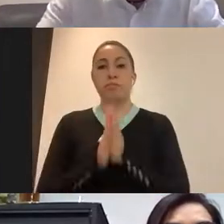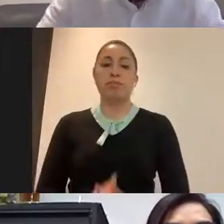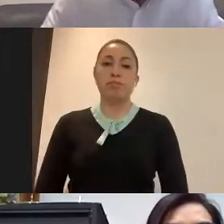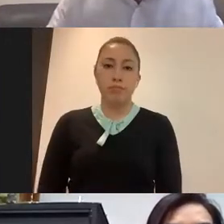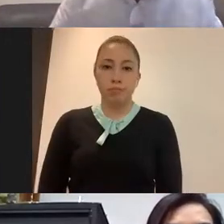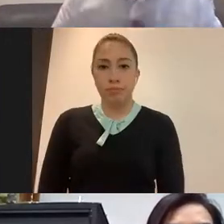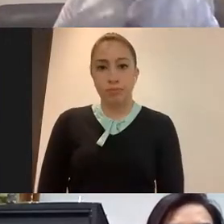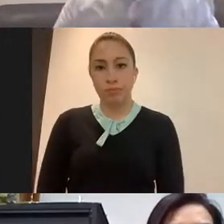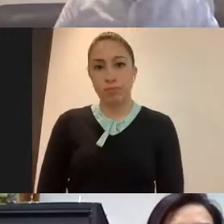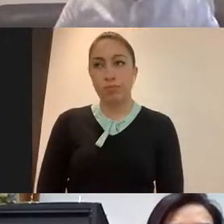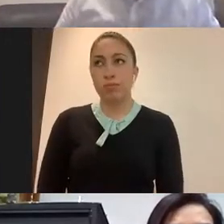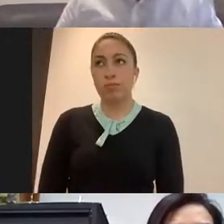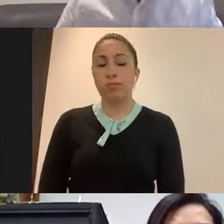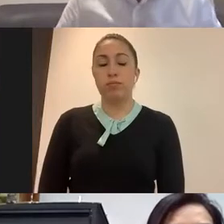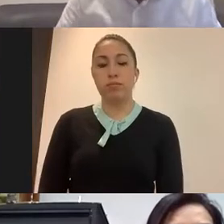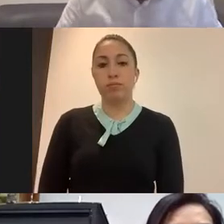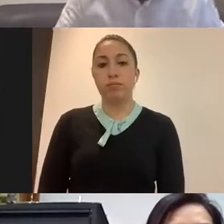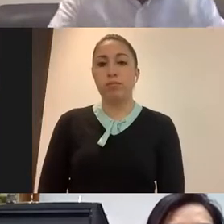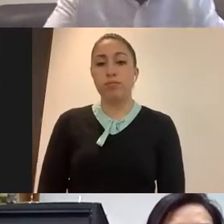el sentido de su voto.